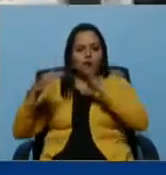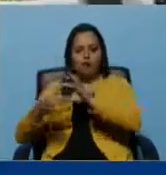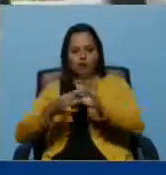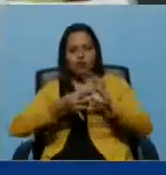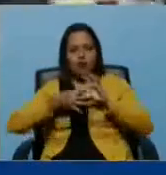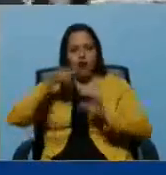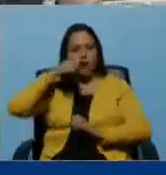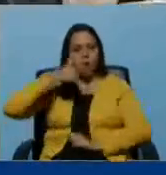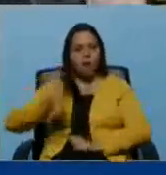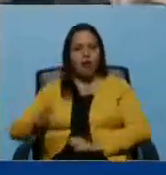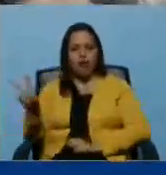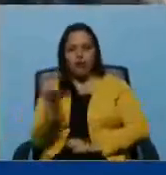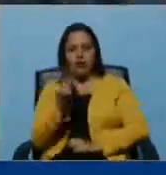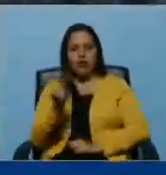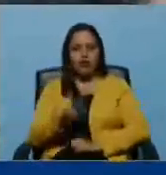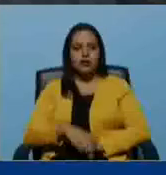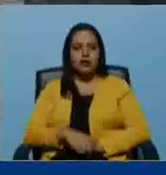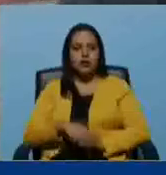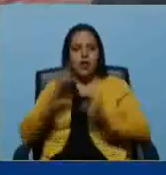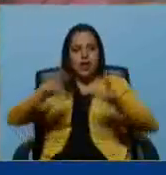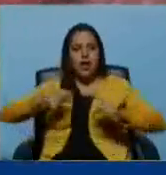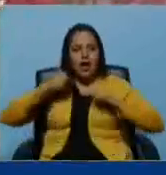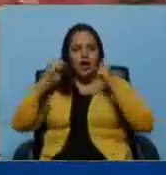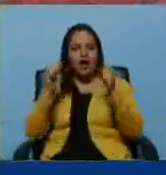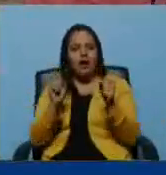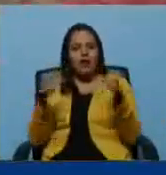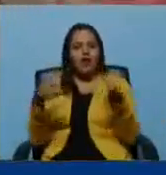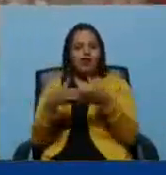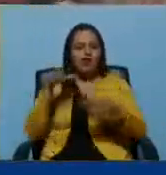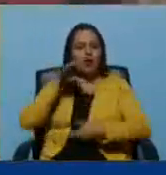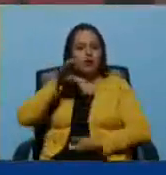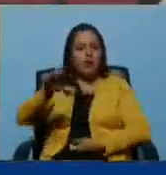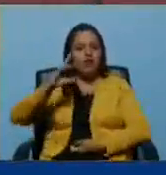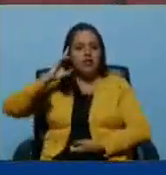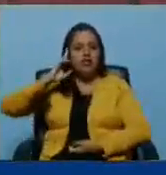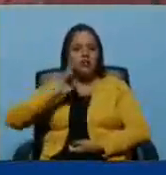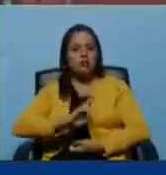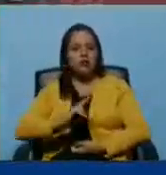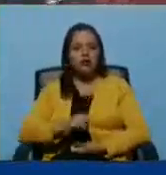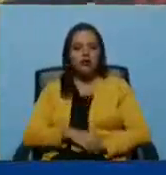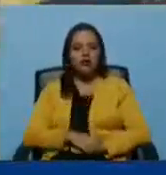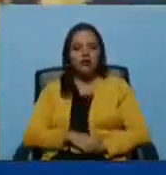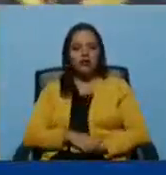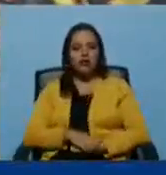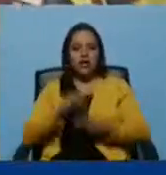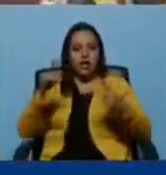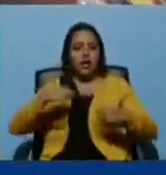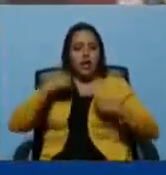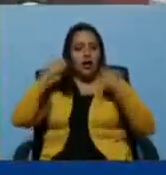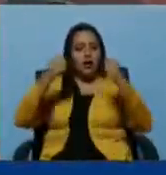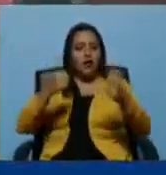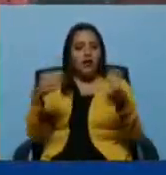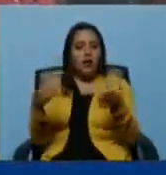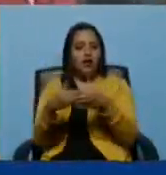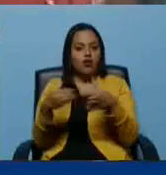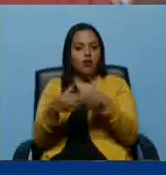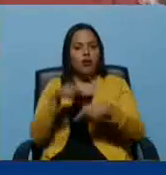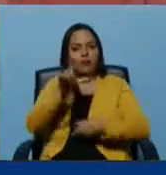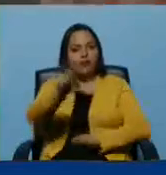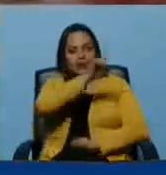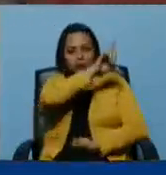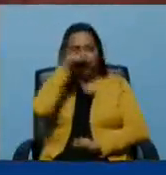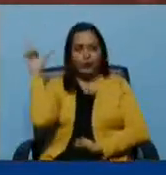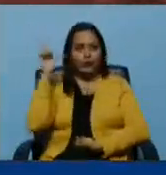pueblo venezolano! ¡Que viva el gran polo patriótico Simón Bolívar! ¡Que viva el Partido Socialista Unido